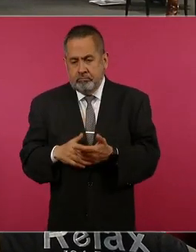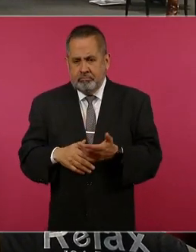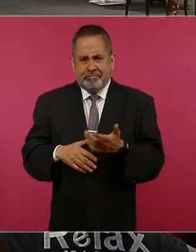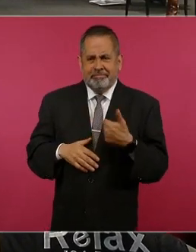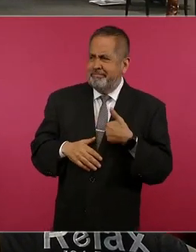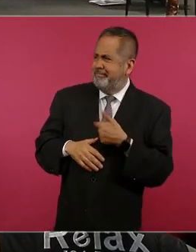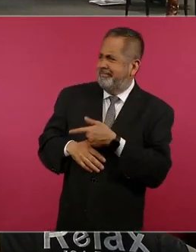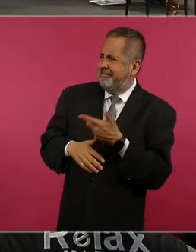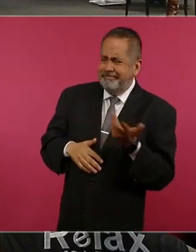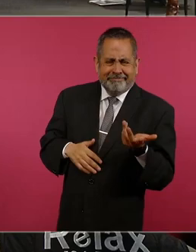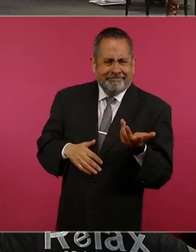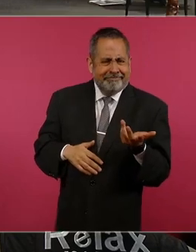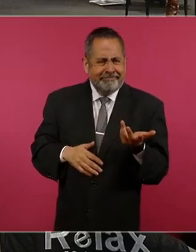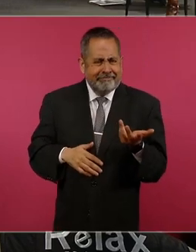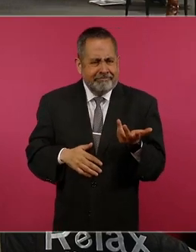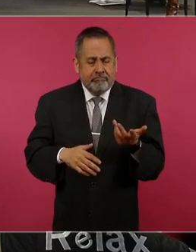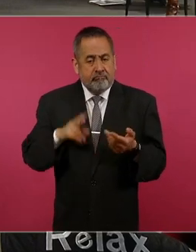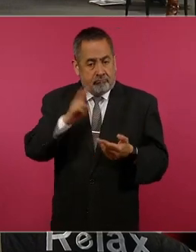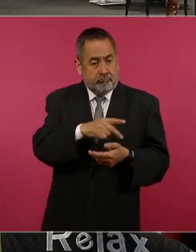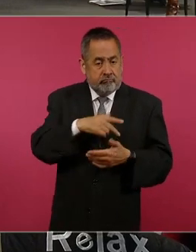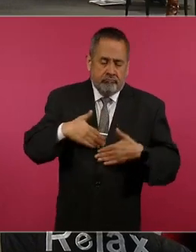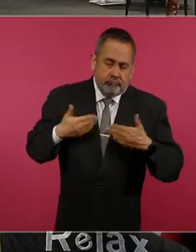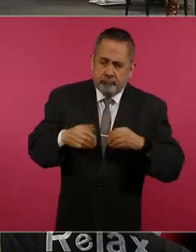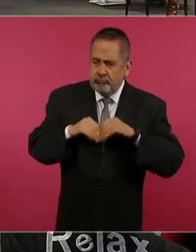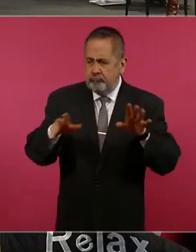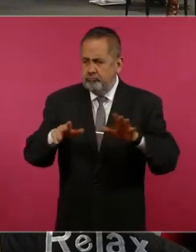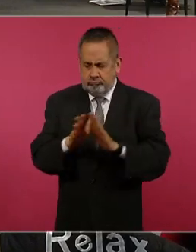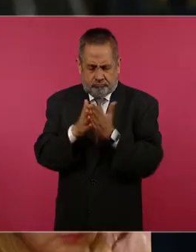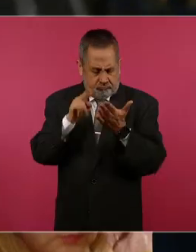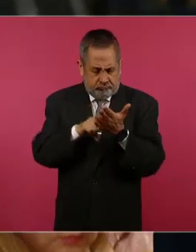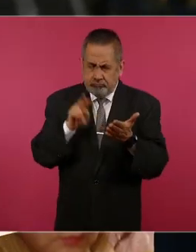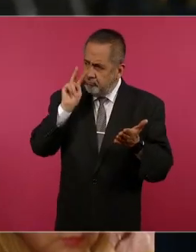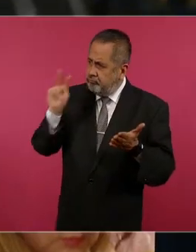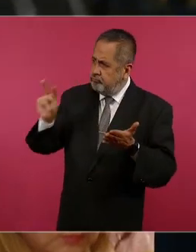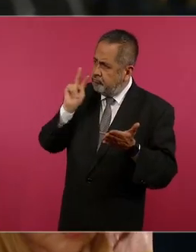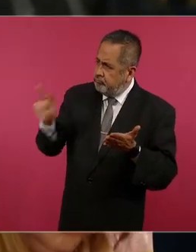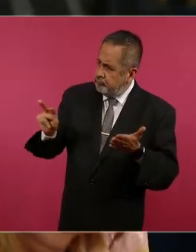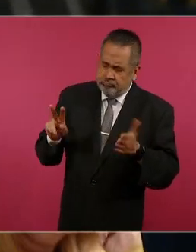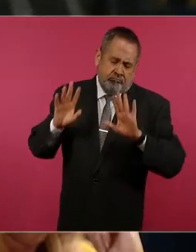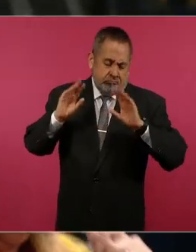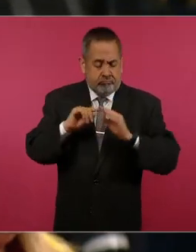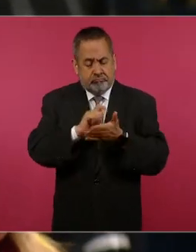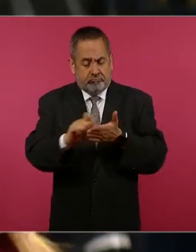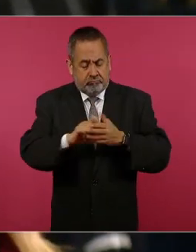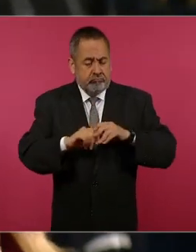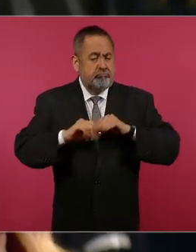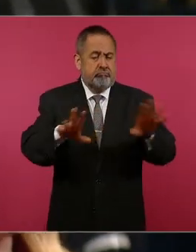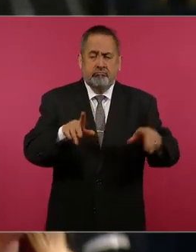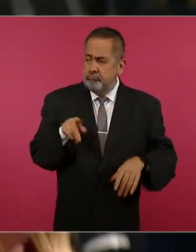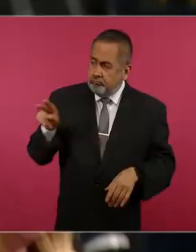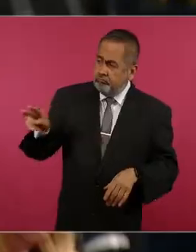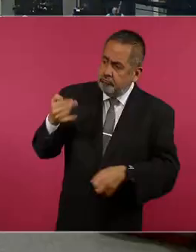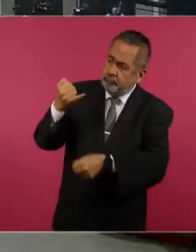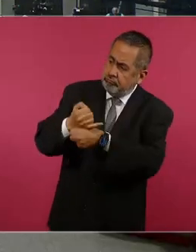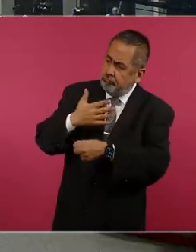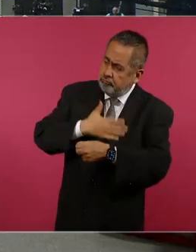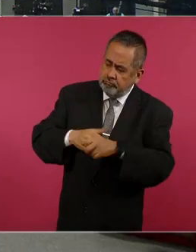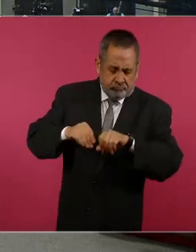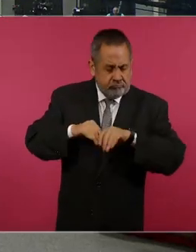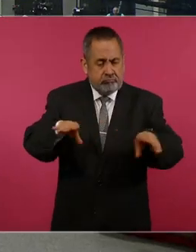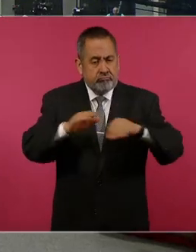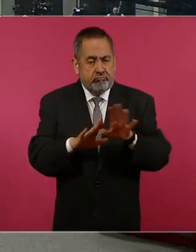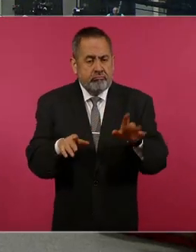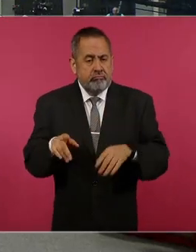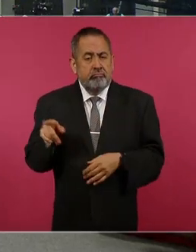obviamente lo expresó porque esta situación la considera una injusticia en contra de la libertad de